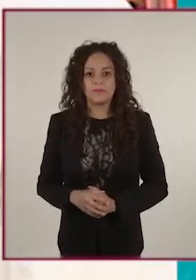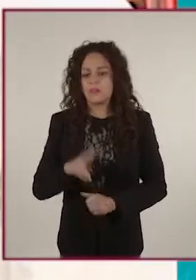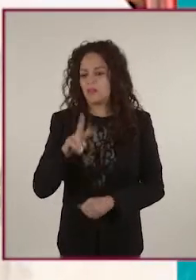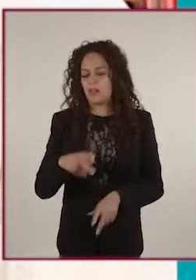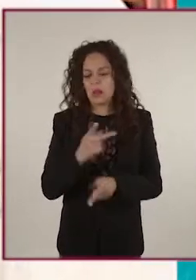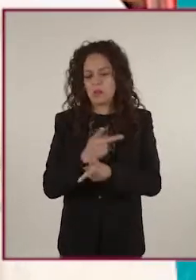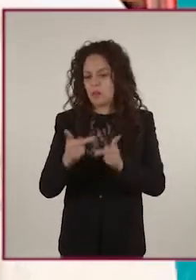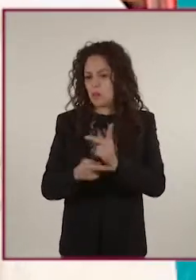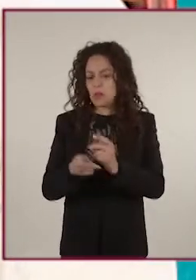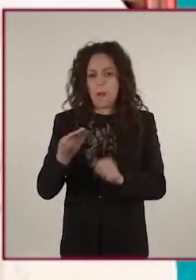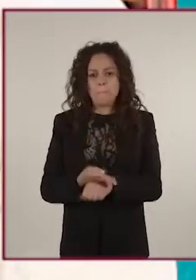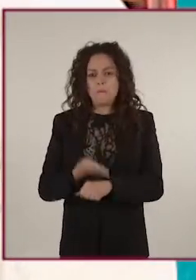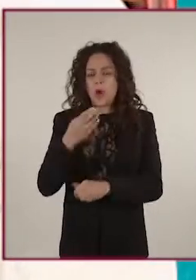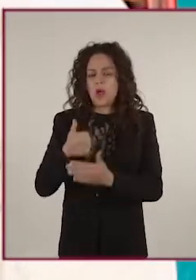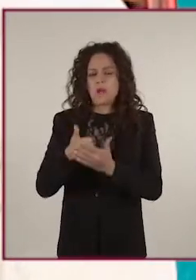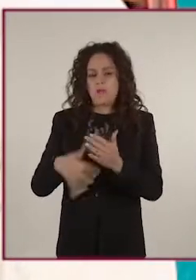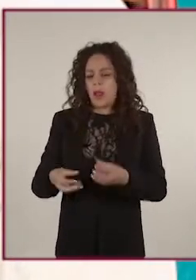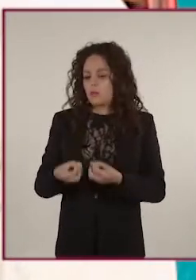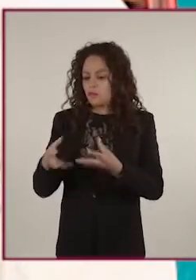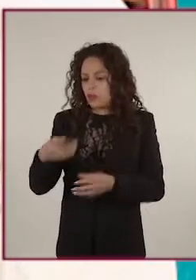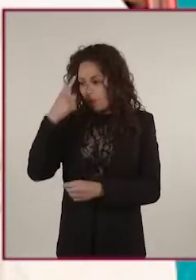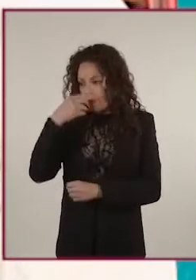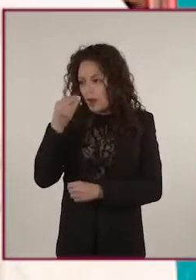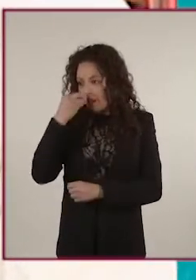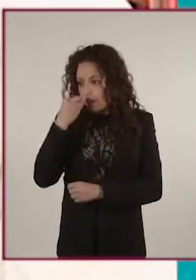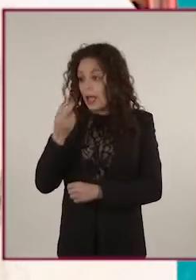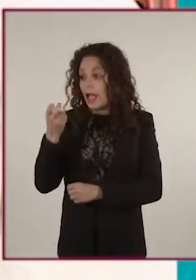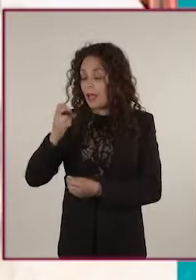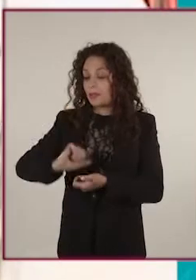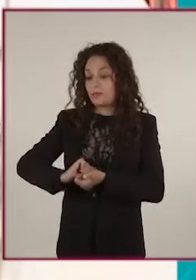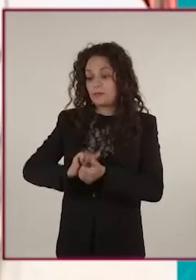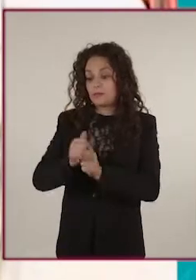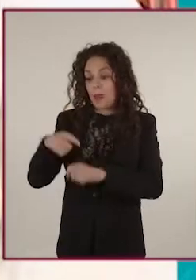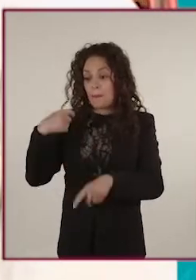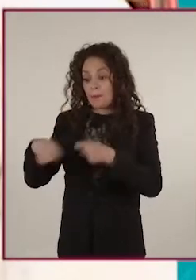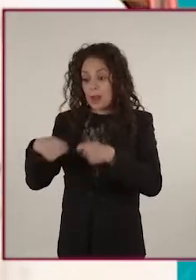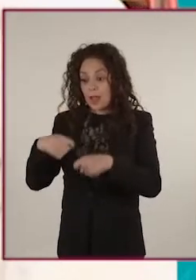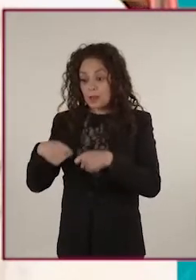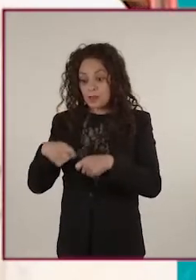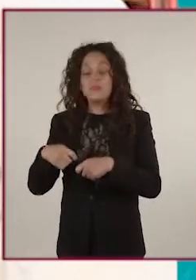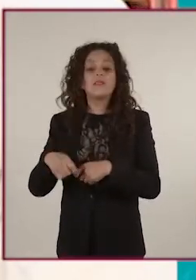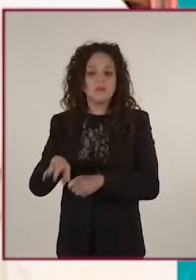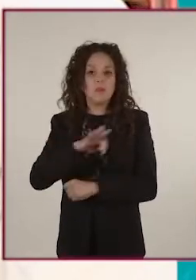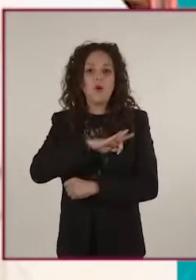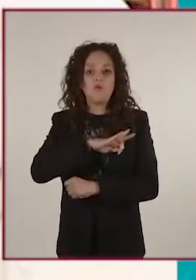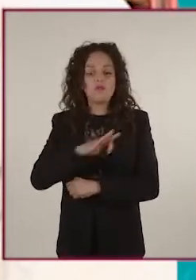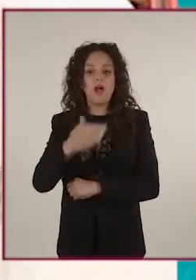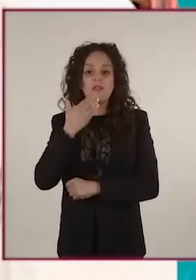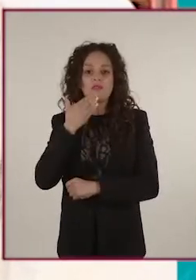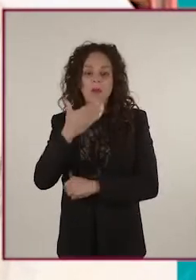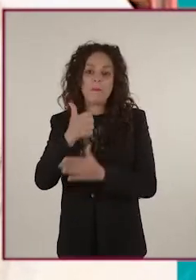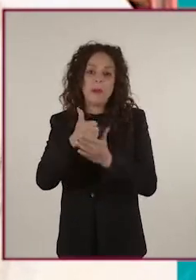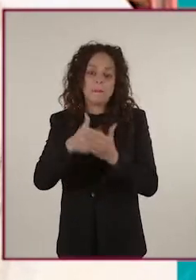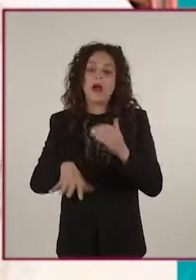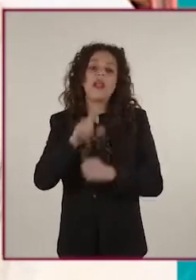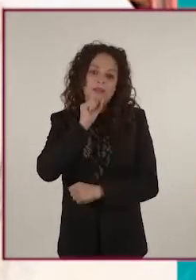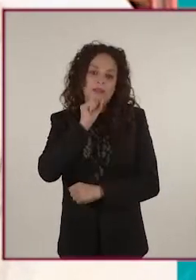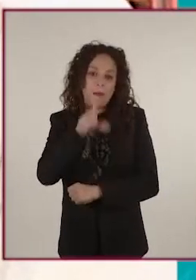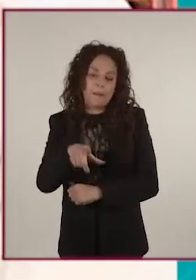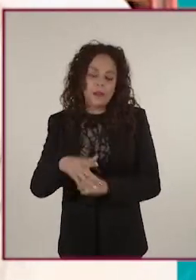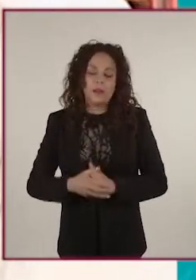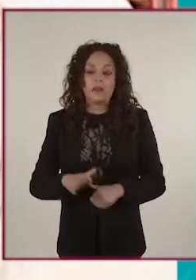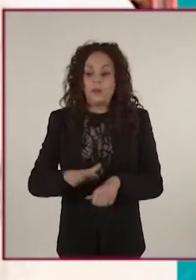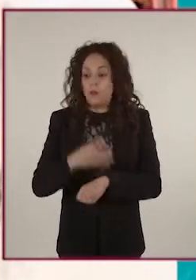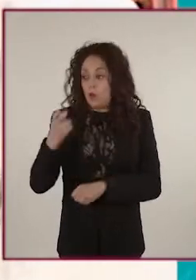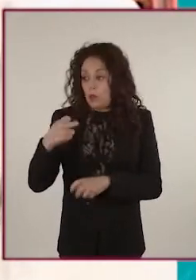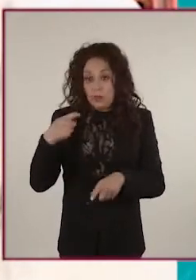productos muy baratos que pueden hacer que el plástico que obtengamos sea de precio más accesible, ¿no? Porque actualmente ese es un problema, que estos